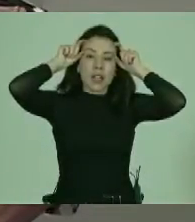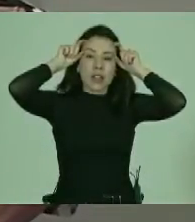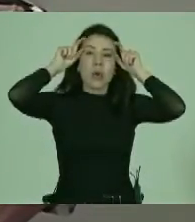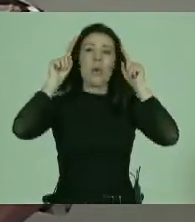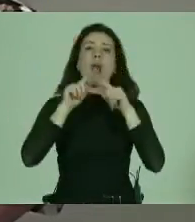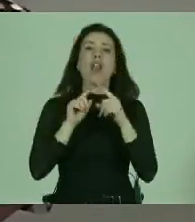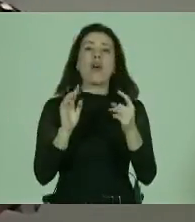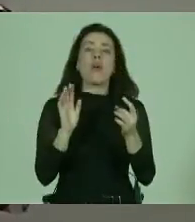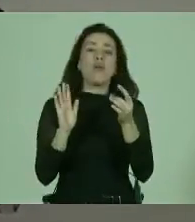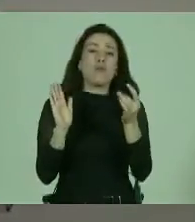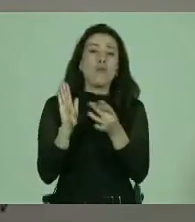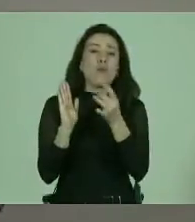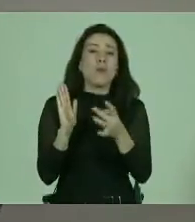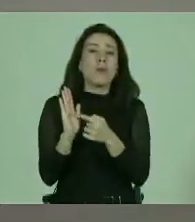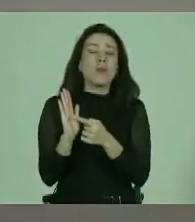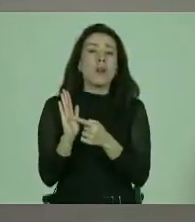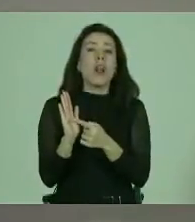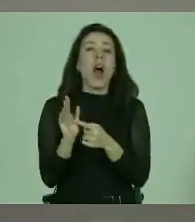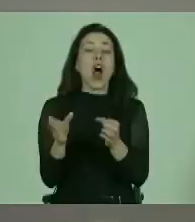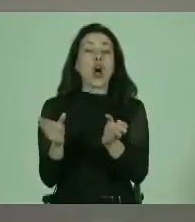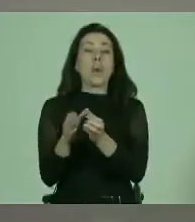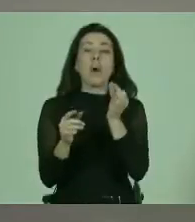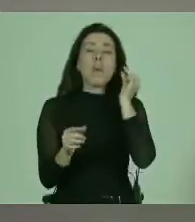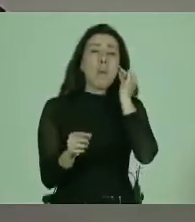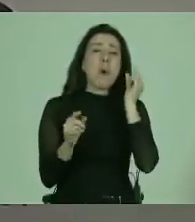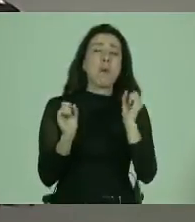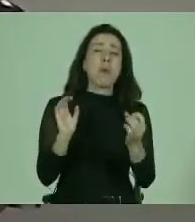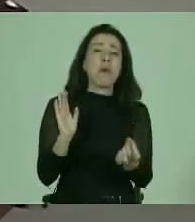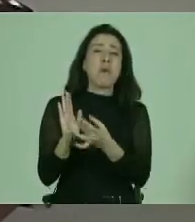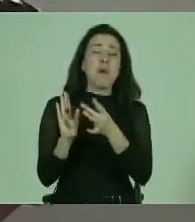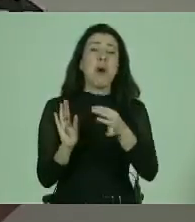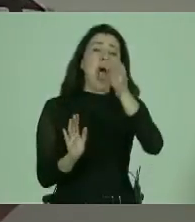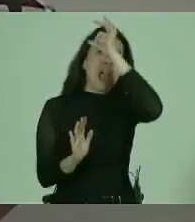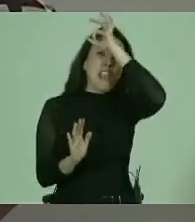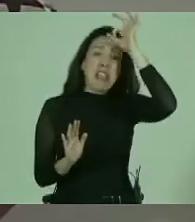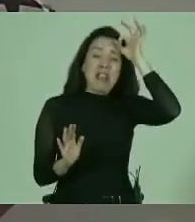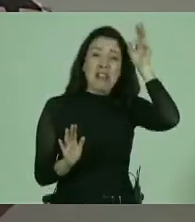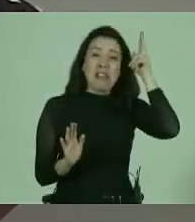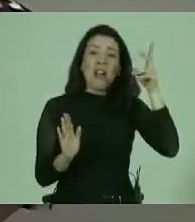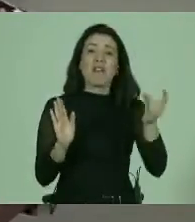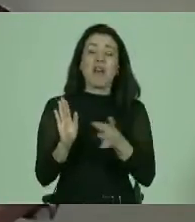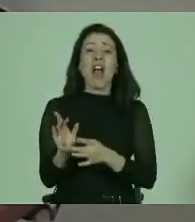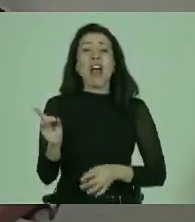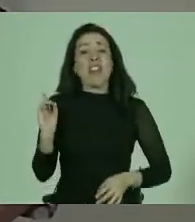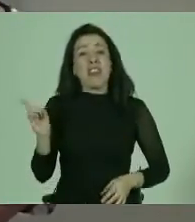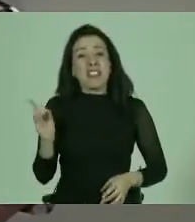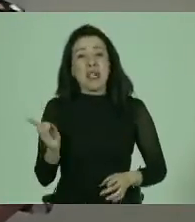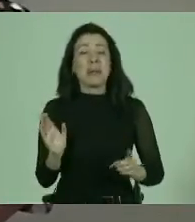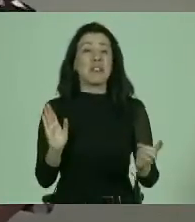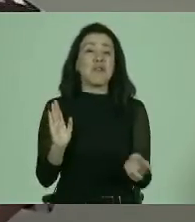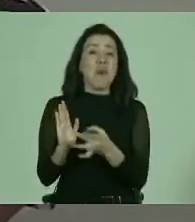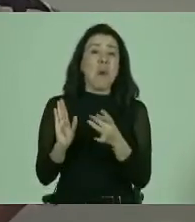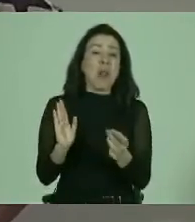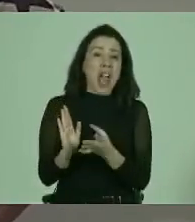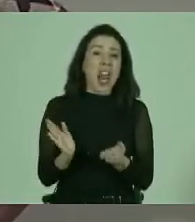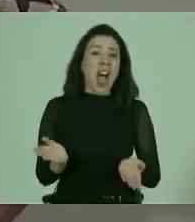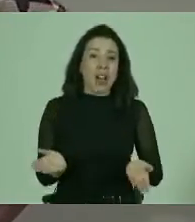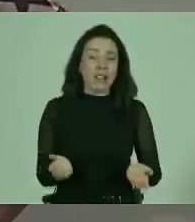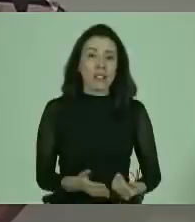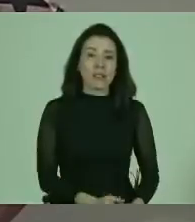vulnerables a los grupos las mujeres son vulnerables los indígenas son vulnerables los discapacitados son vulnerables